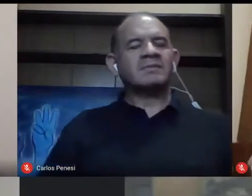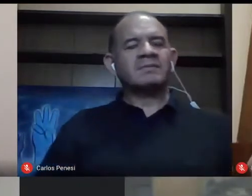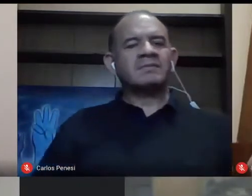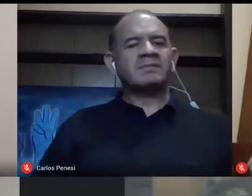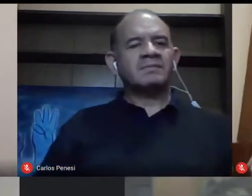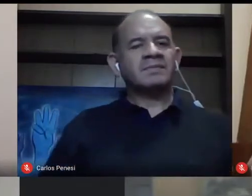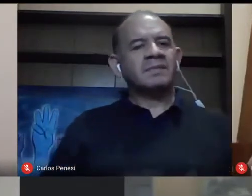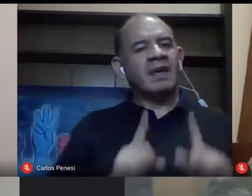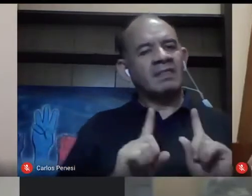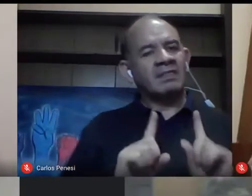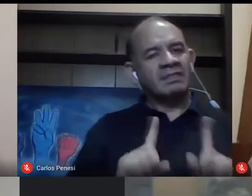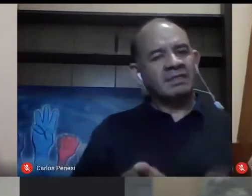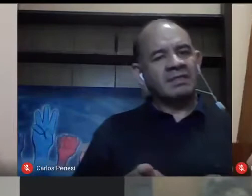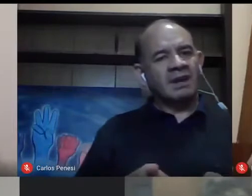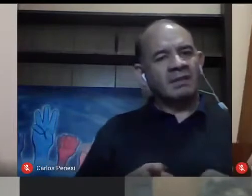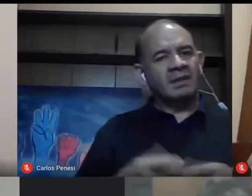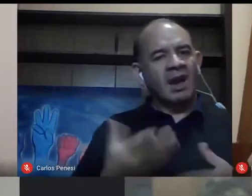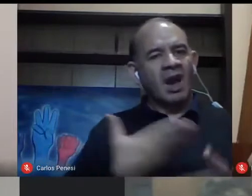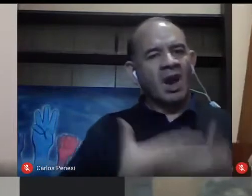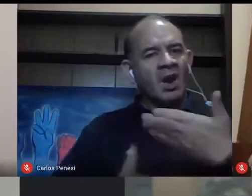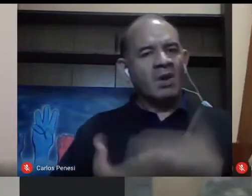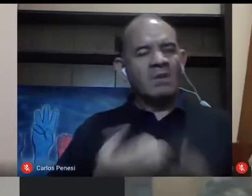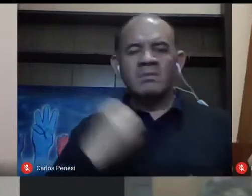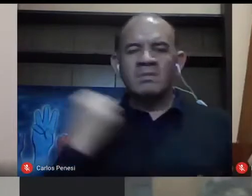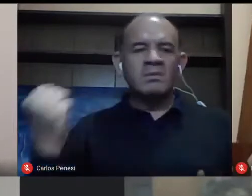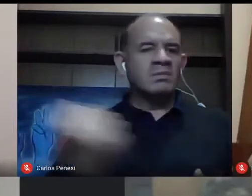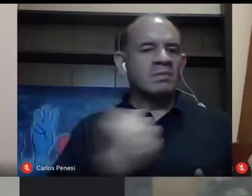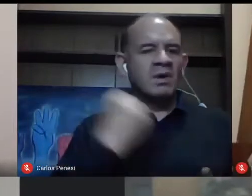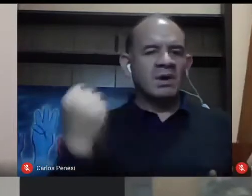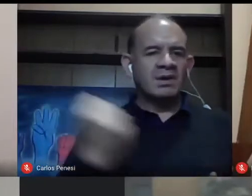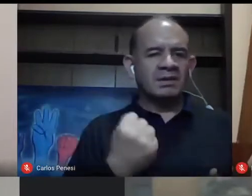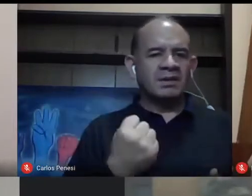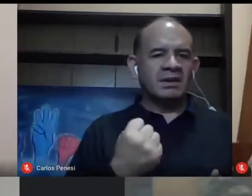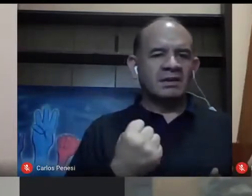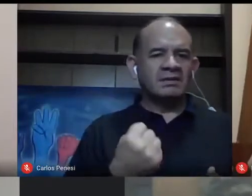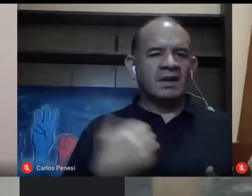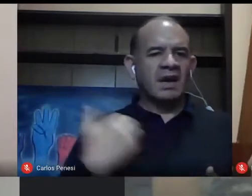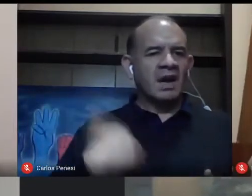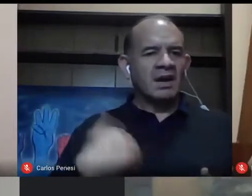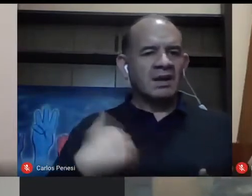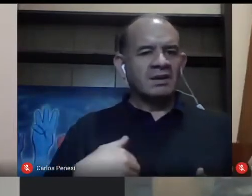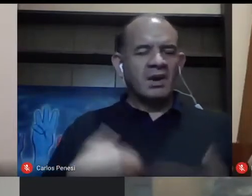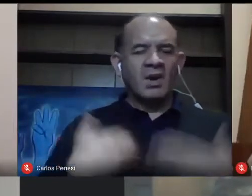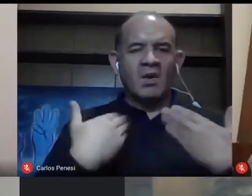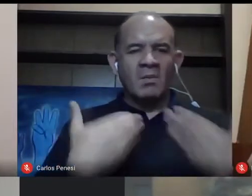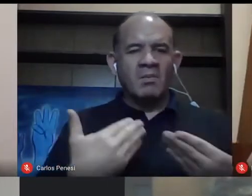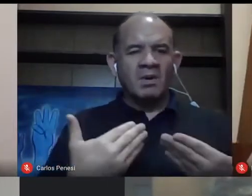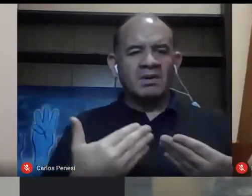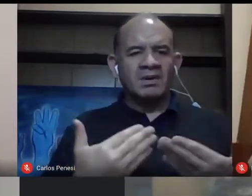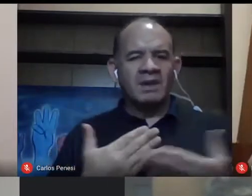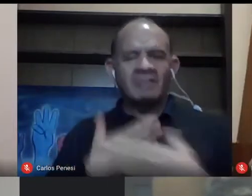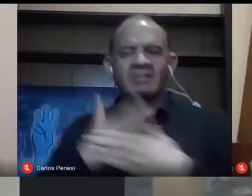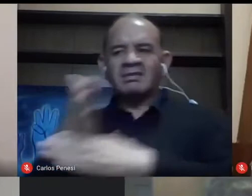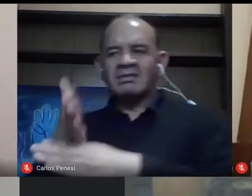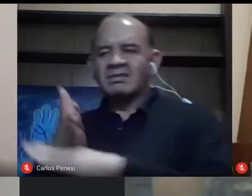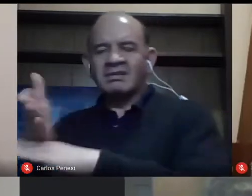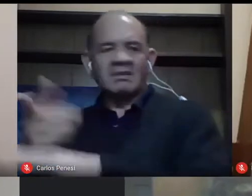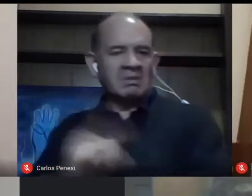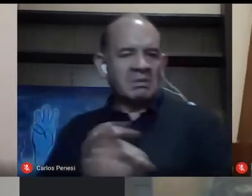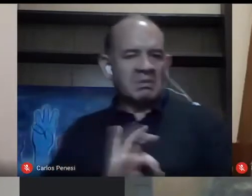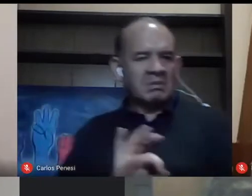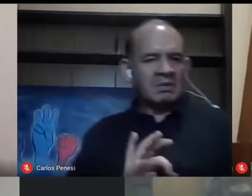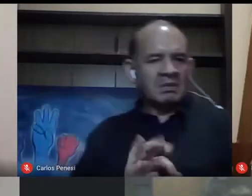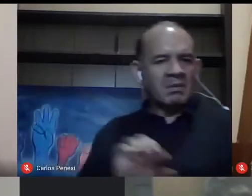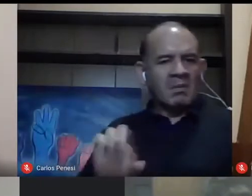y es muy positivo porque nuestro país no podía realizar algo que planteaba